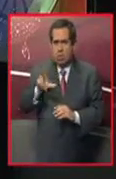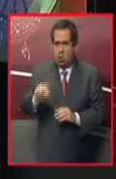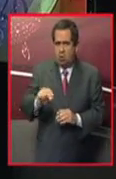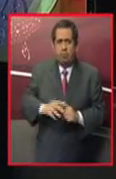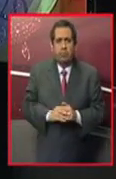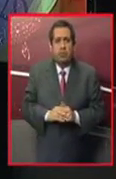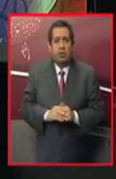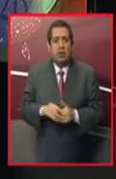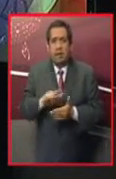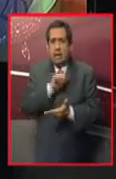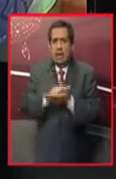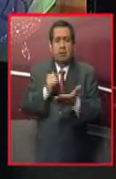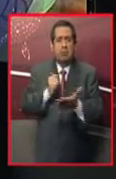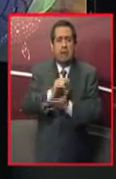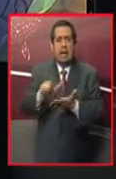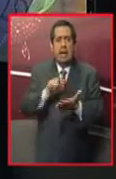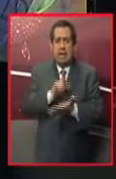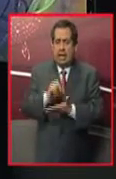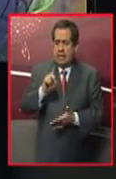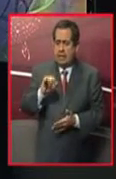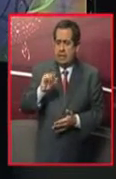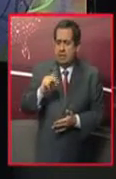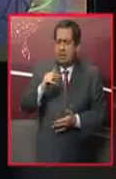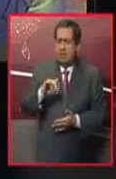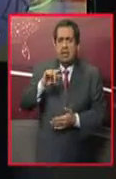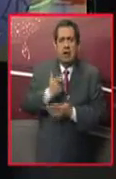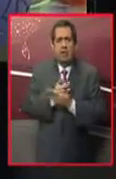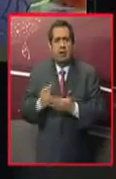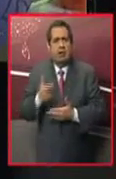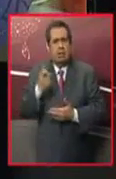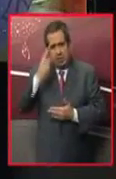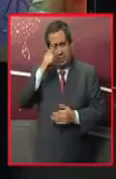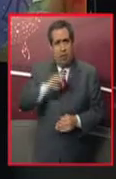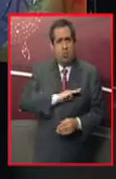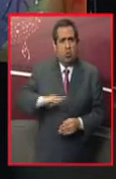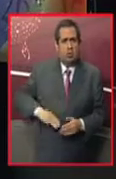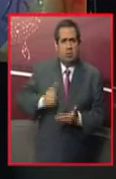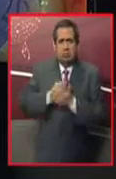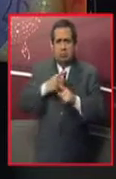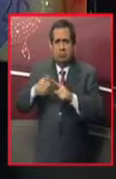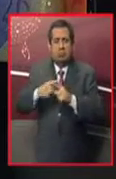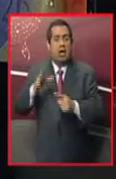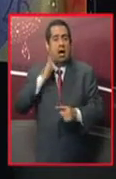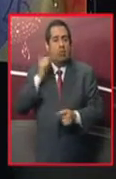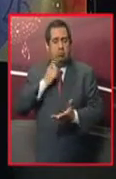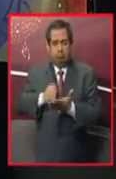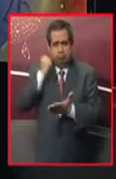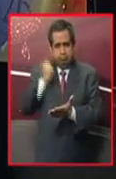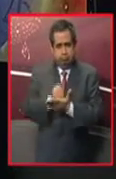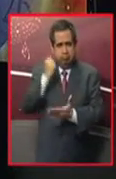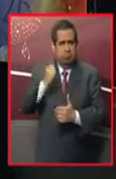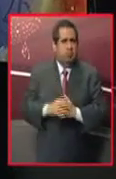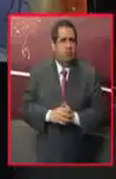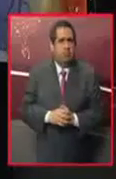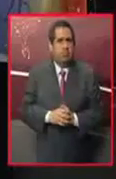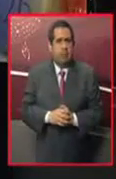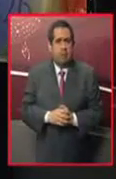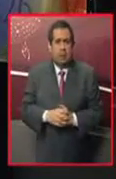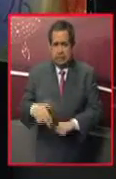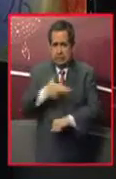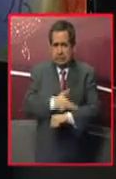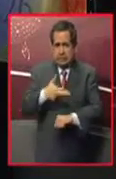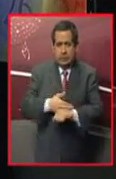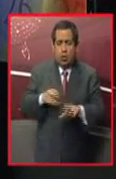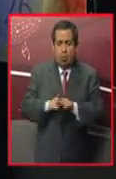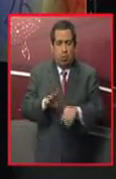incendiados. El dictamen que expide la Ley de Disciplina Financiera para las entidades y municipios fue avalado por la Cámara de Diputados. A fin de